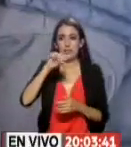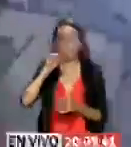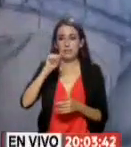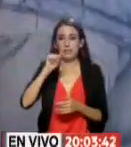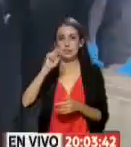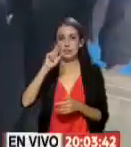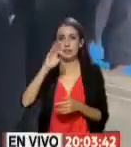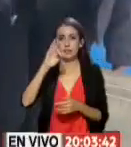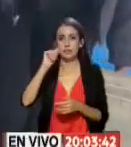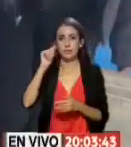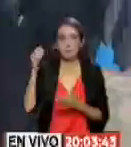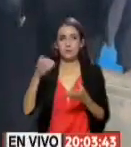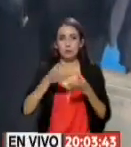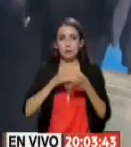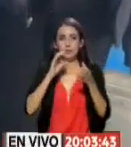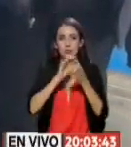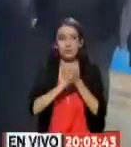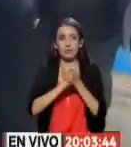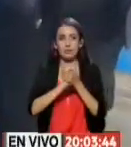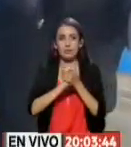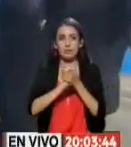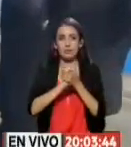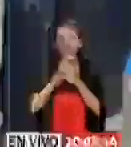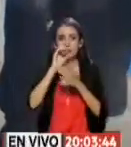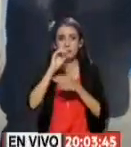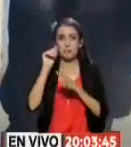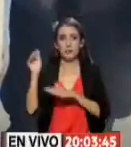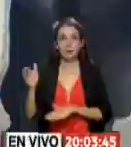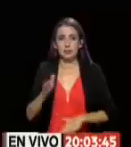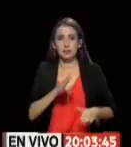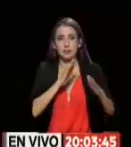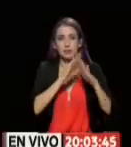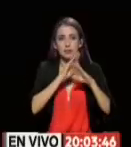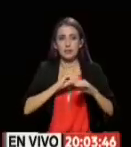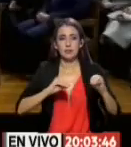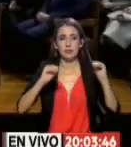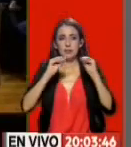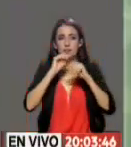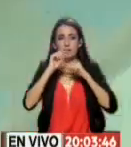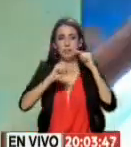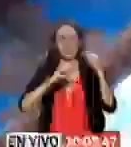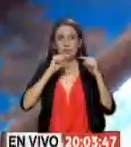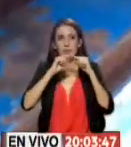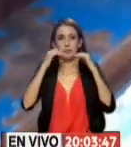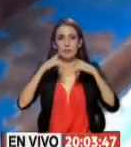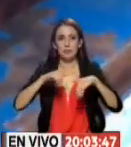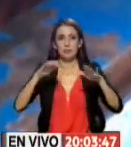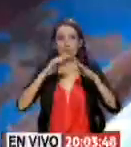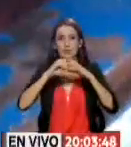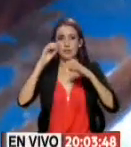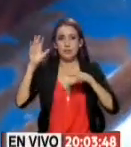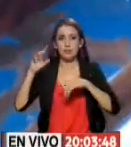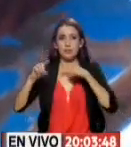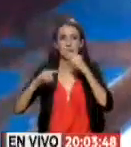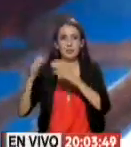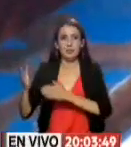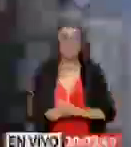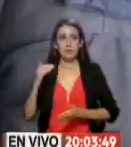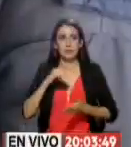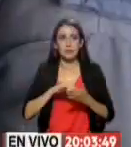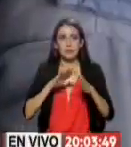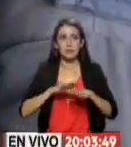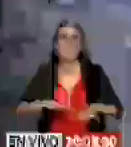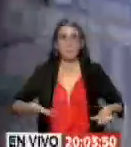Fernando Casanova, esposo de la asambleísta por Creo Rina Campaign, fue asesinado la mañana de hoy en los exteriores de un banco al norte de